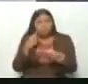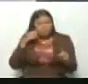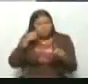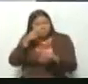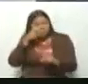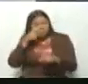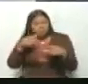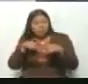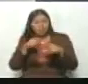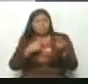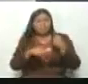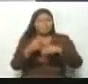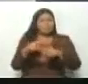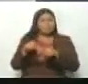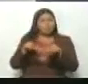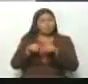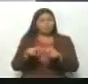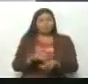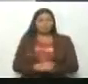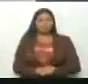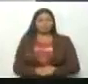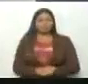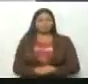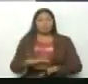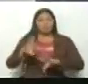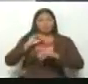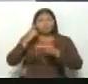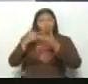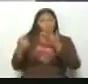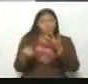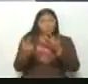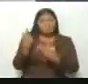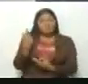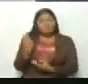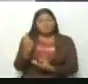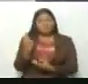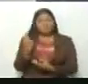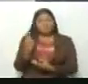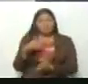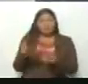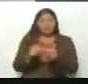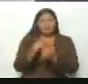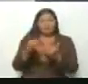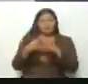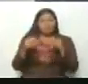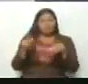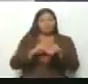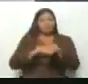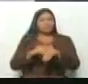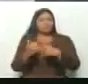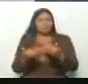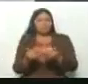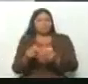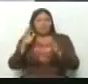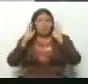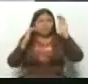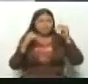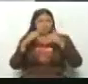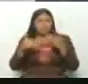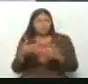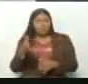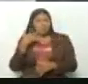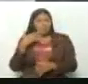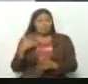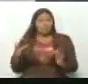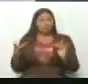seguimiento, igual que el Ministerio de Comercio. Y la adquisición de todos esos materiales y suministros durante todo este periodo para la atención.